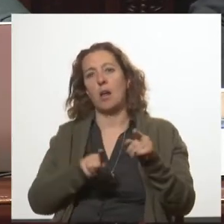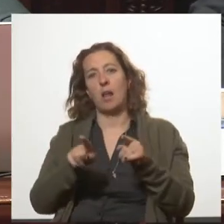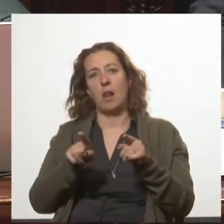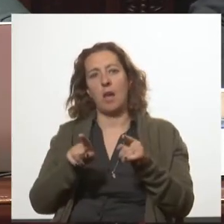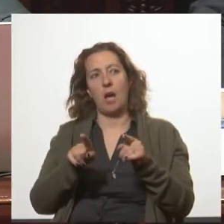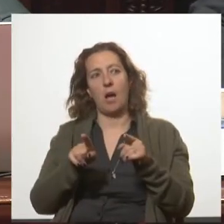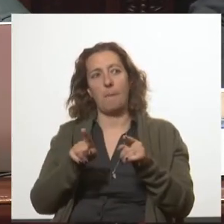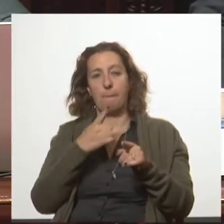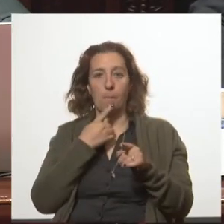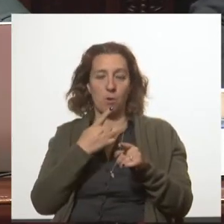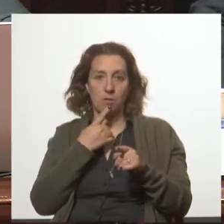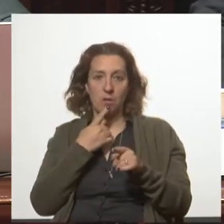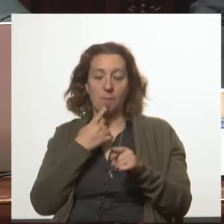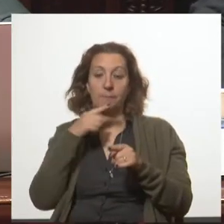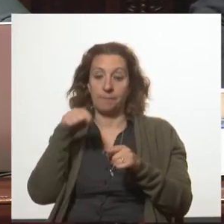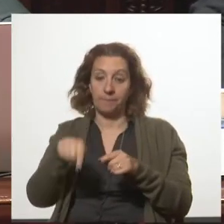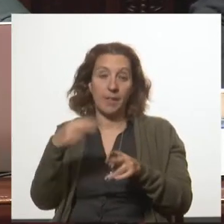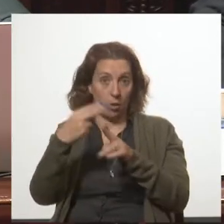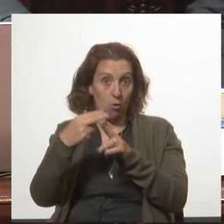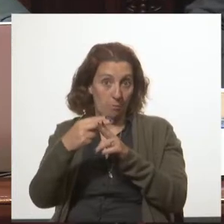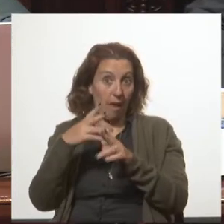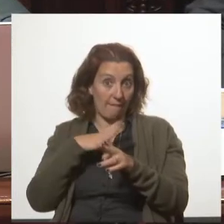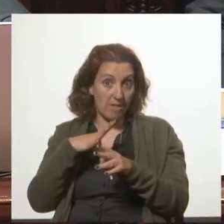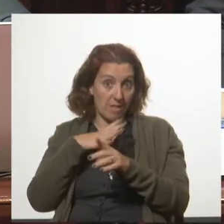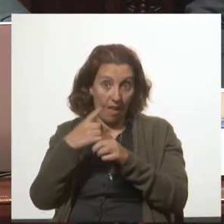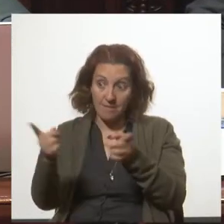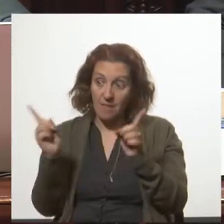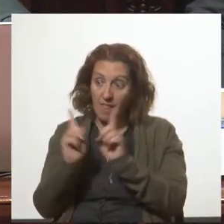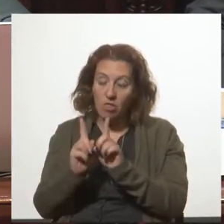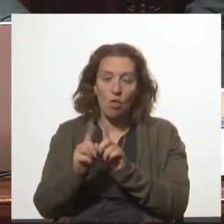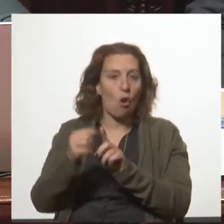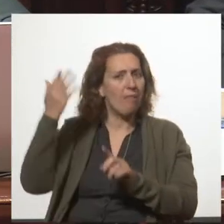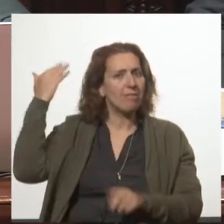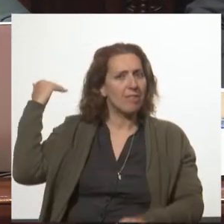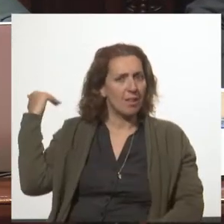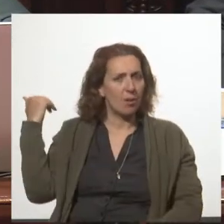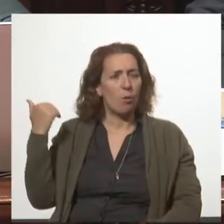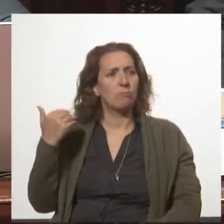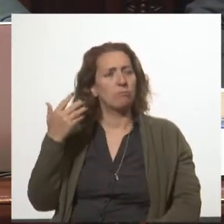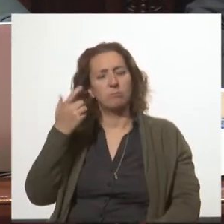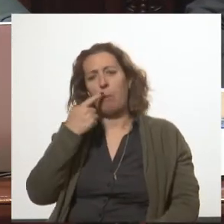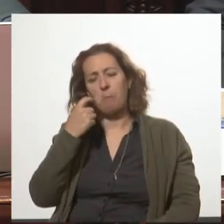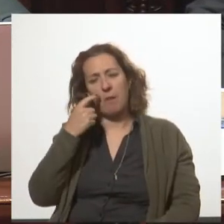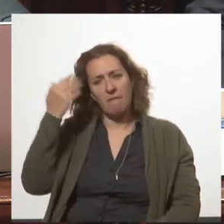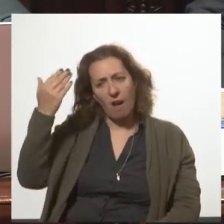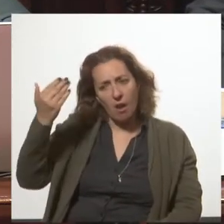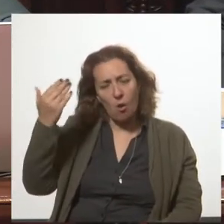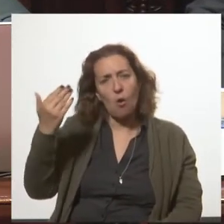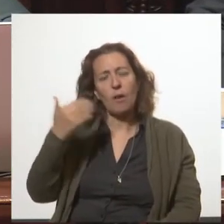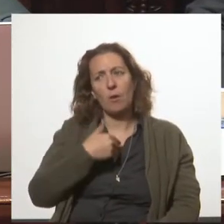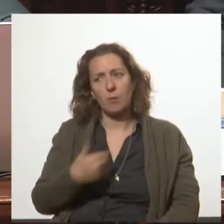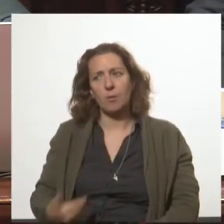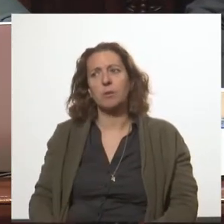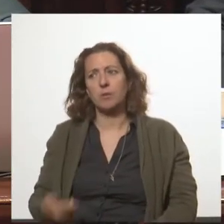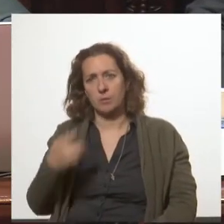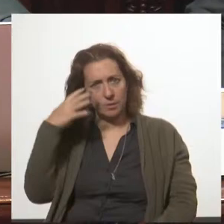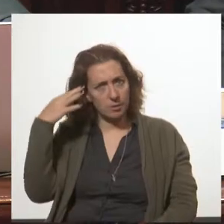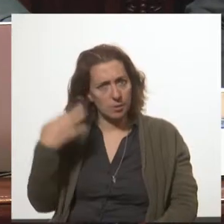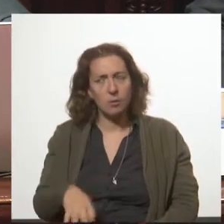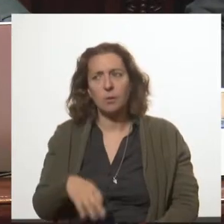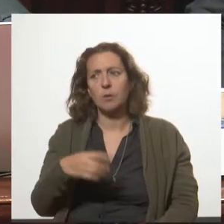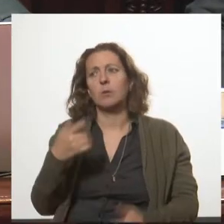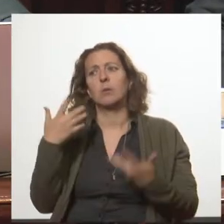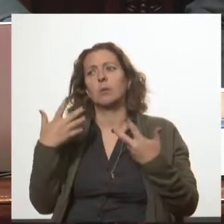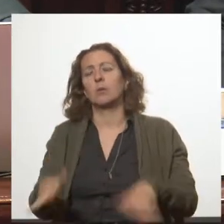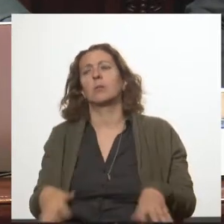antiguo cilindro municipal un hombre de valores de gobierno de autoridad que seguramente no